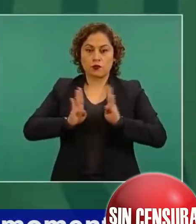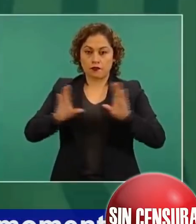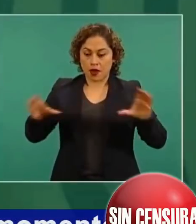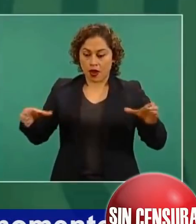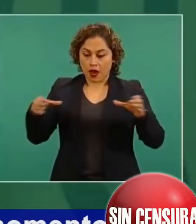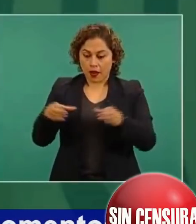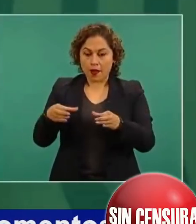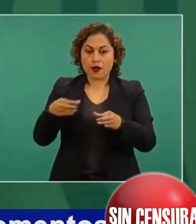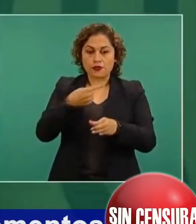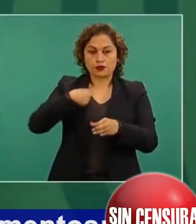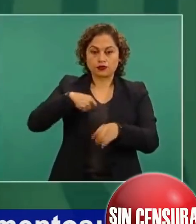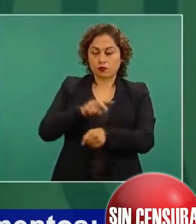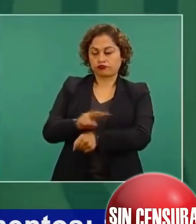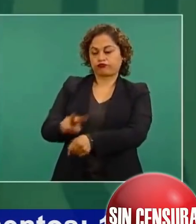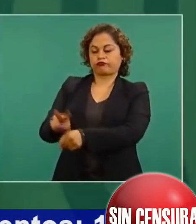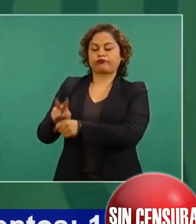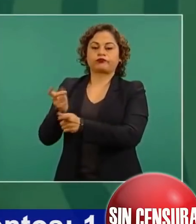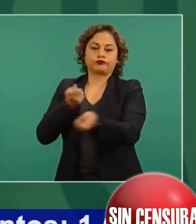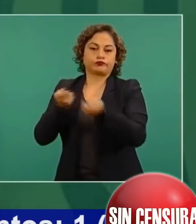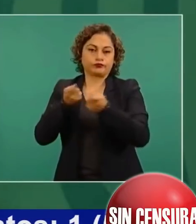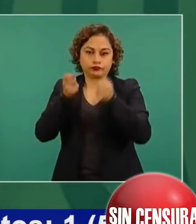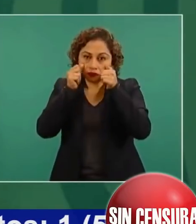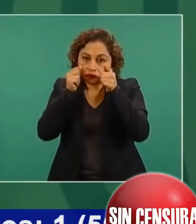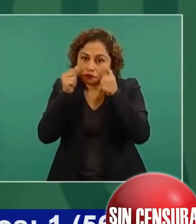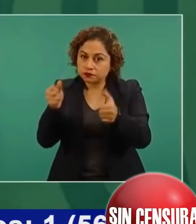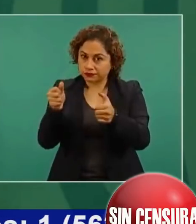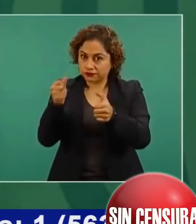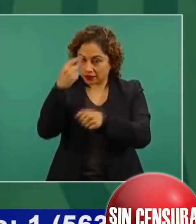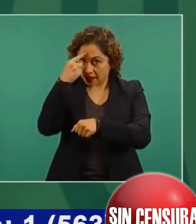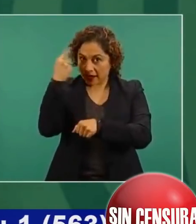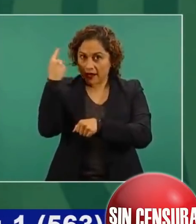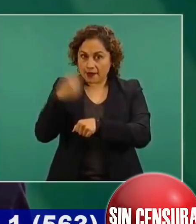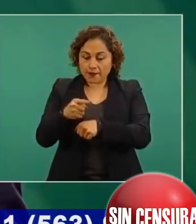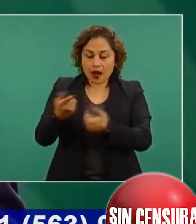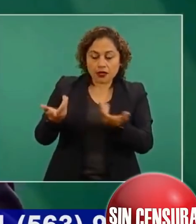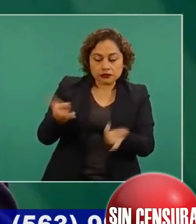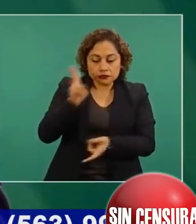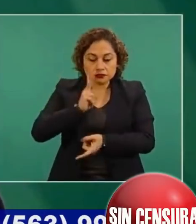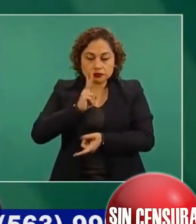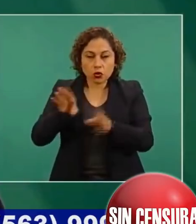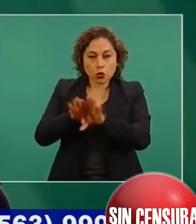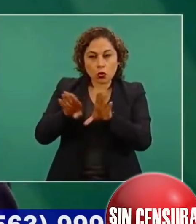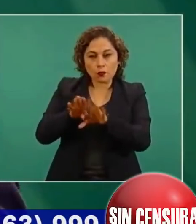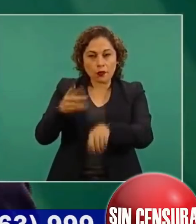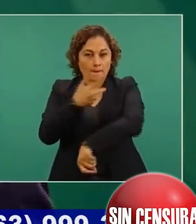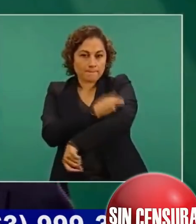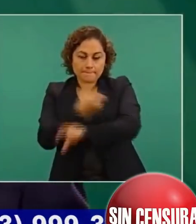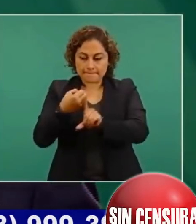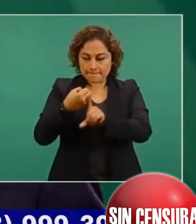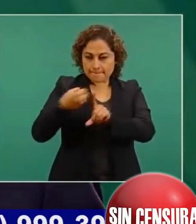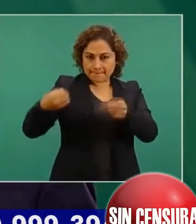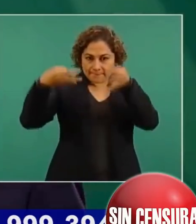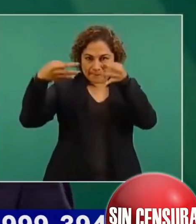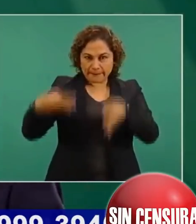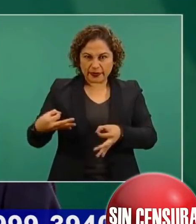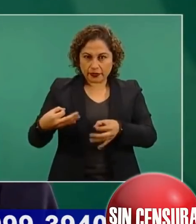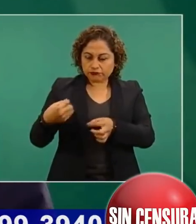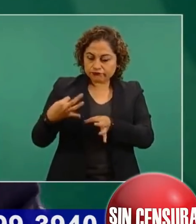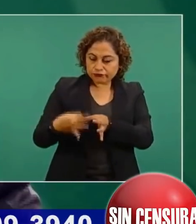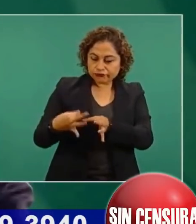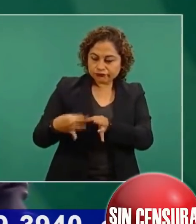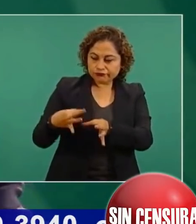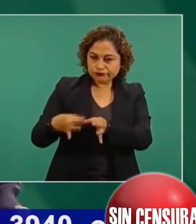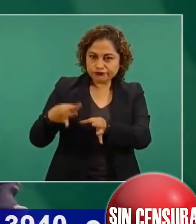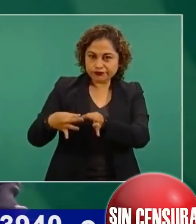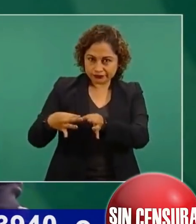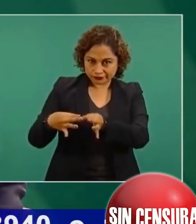más controlado de operación que nos permitiera ajustar, calibrar, organizar de manera detallada todo el operativo